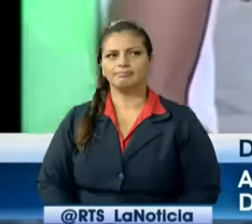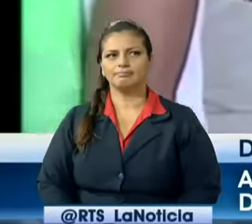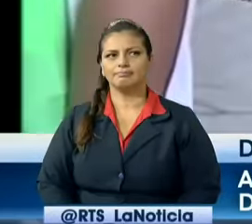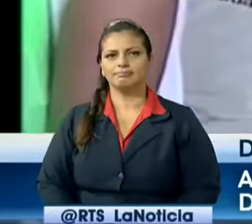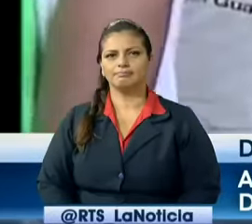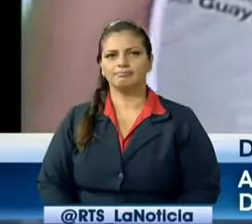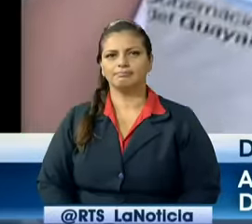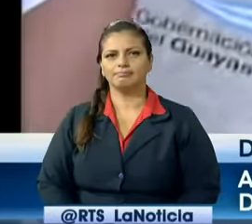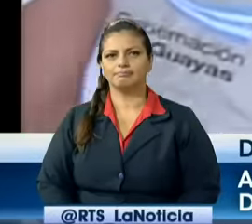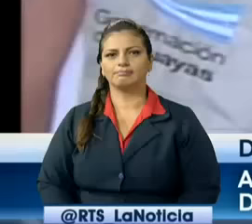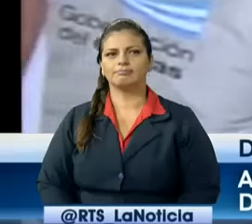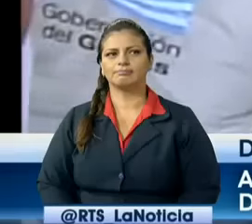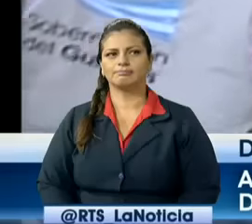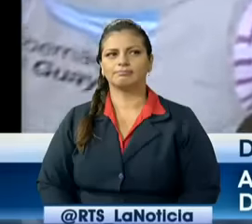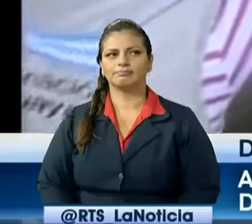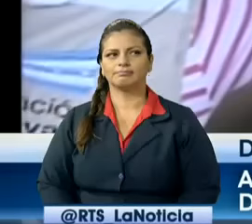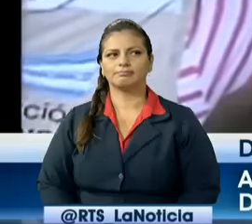vemos que